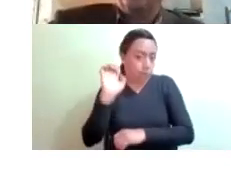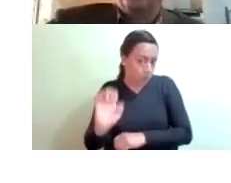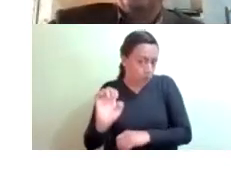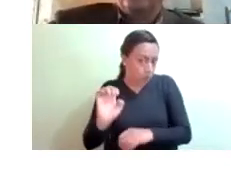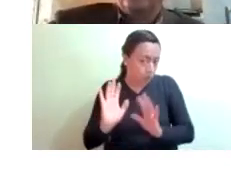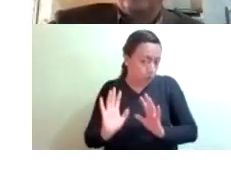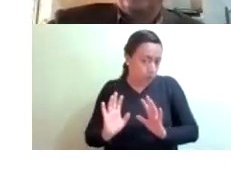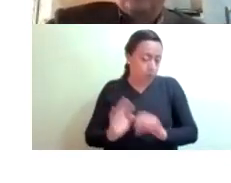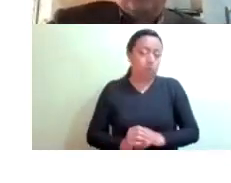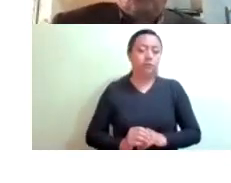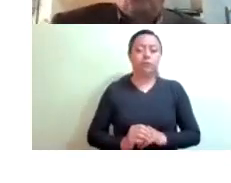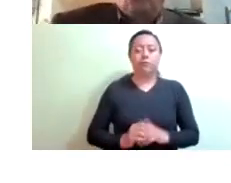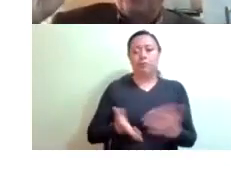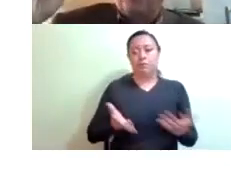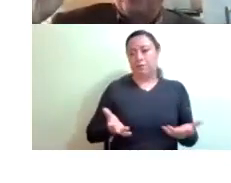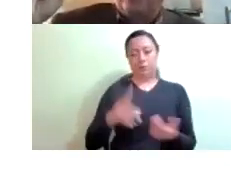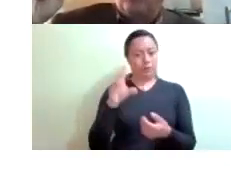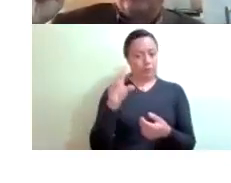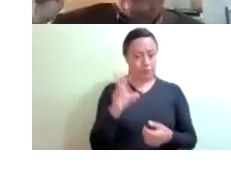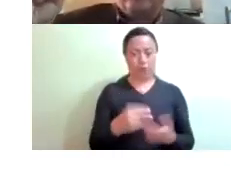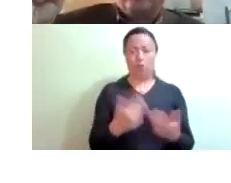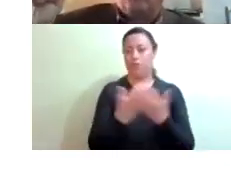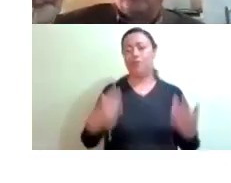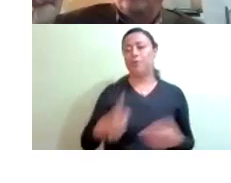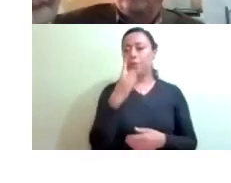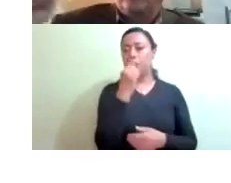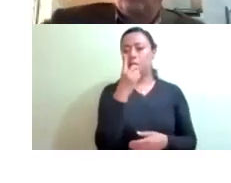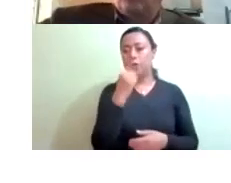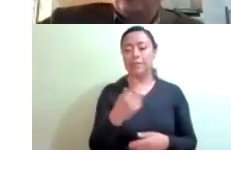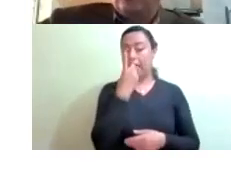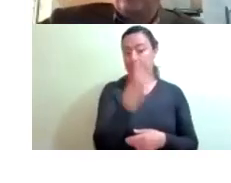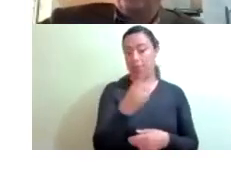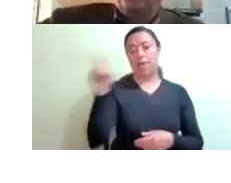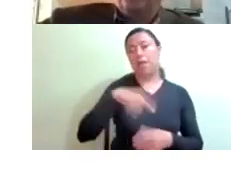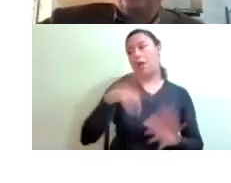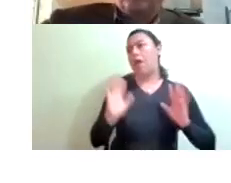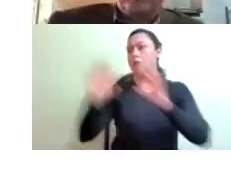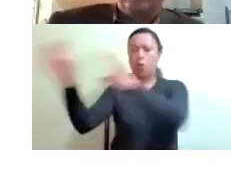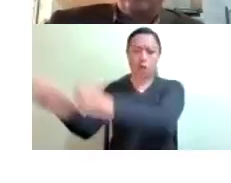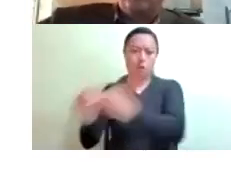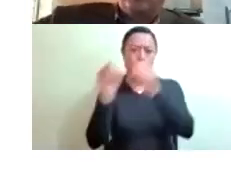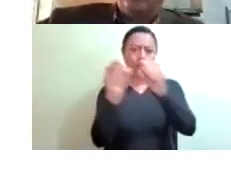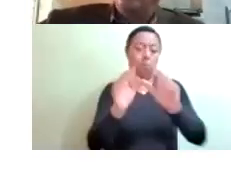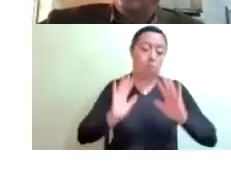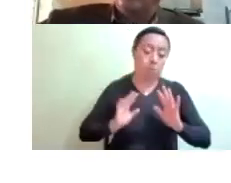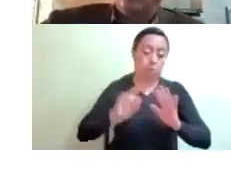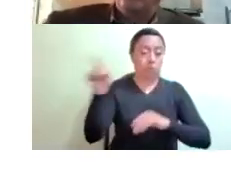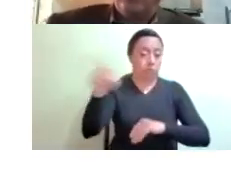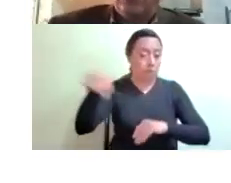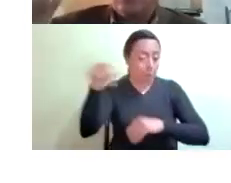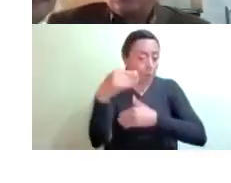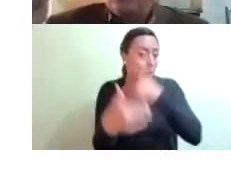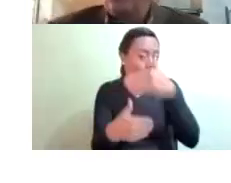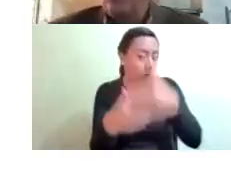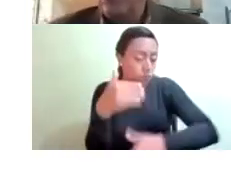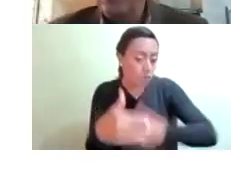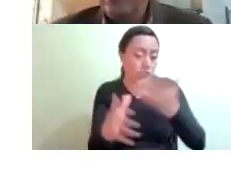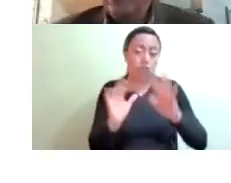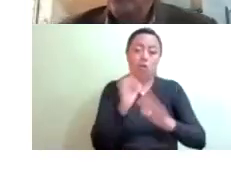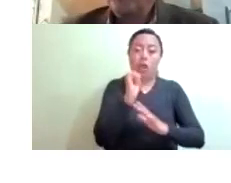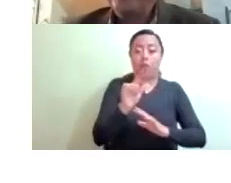las policías, pues yo me dedico a hacer las detenciones, si no los quieren después procesar, si no llegan a una instancia judicial, pero